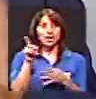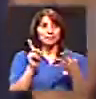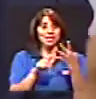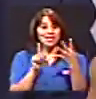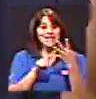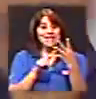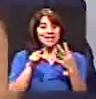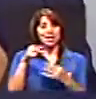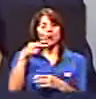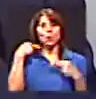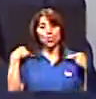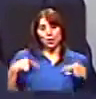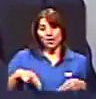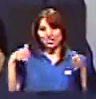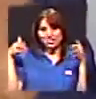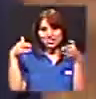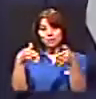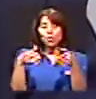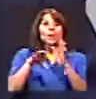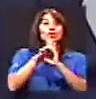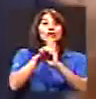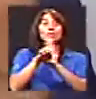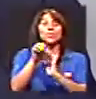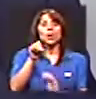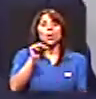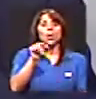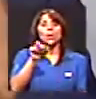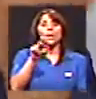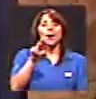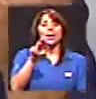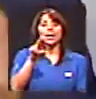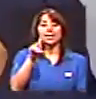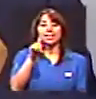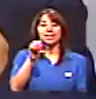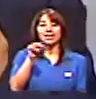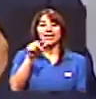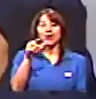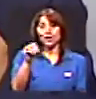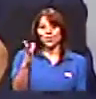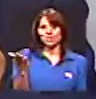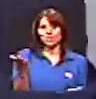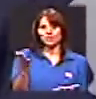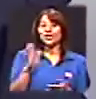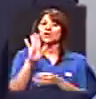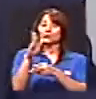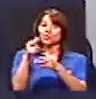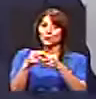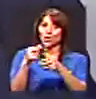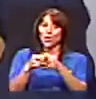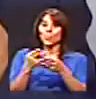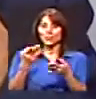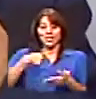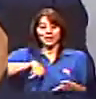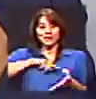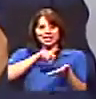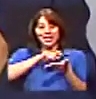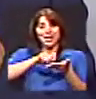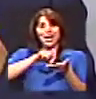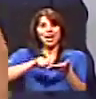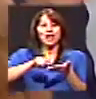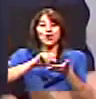tenemos figuras como Omar Dengo, ¿verdad? Uh-huh. Cuyo nombre lleva precisamente nuestra. También. Joaquín García Monge,